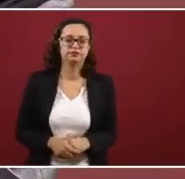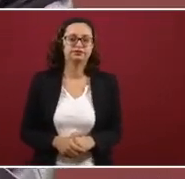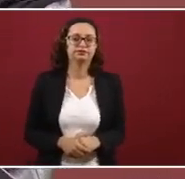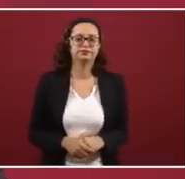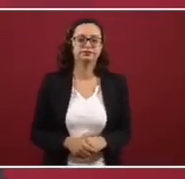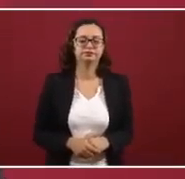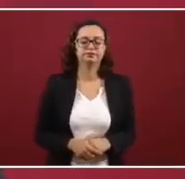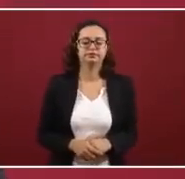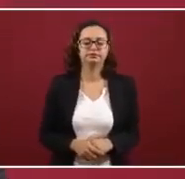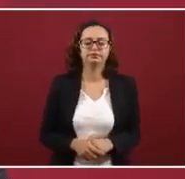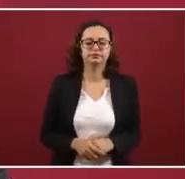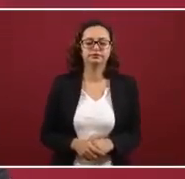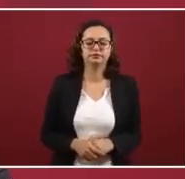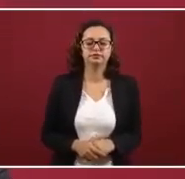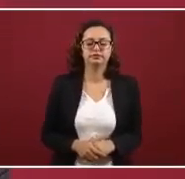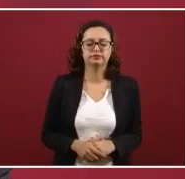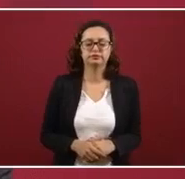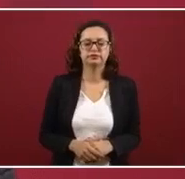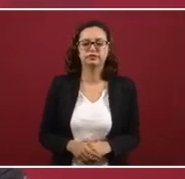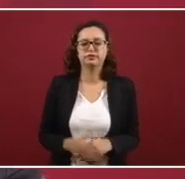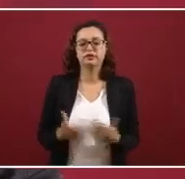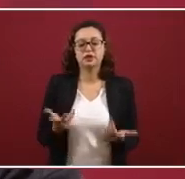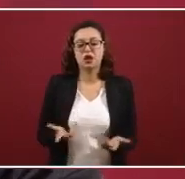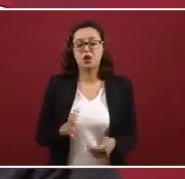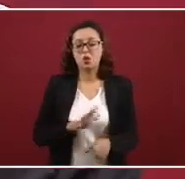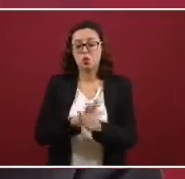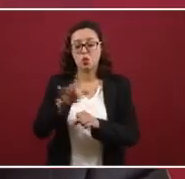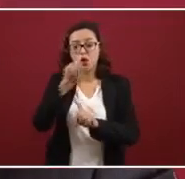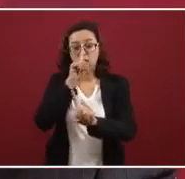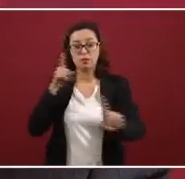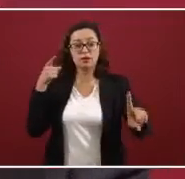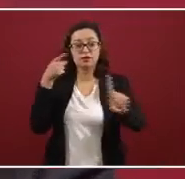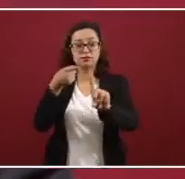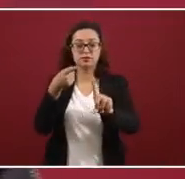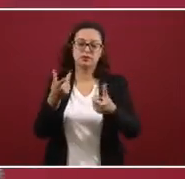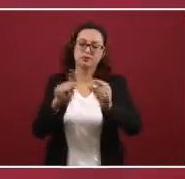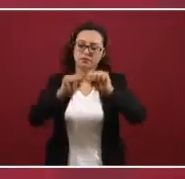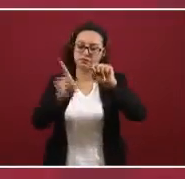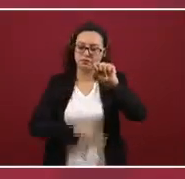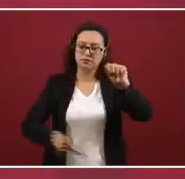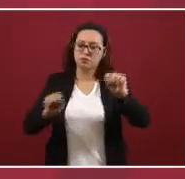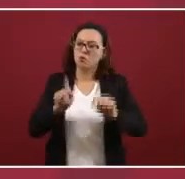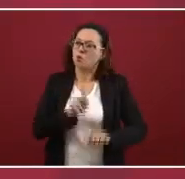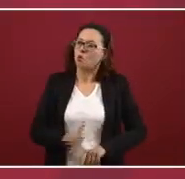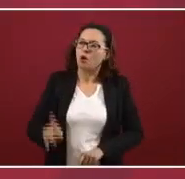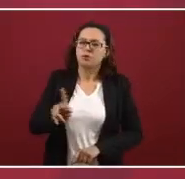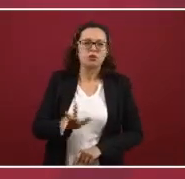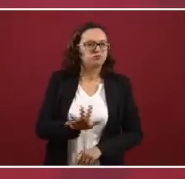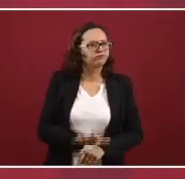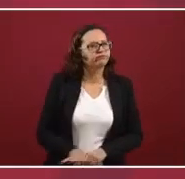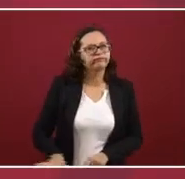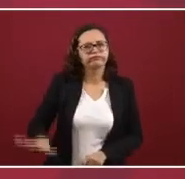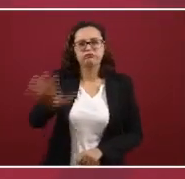que se lleve este servicio de internet a todos los pueblos de México.